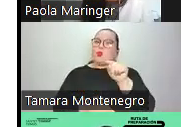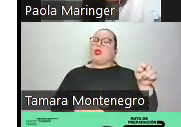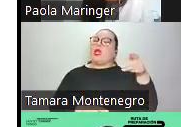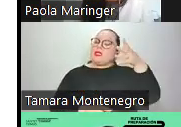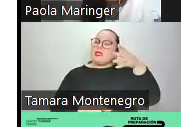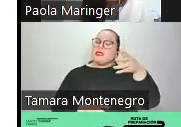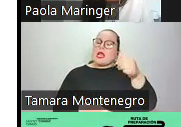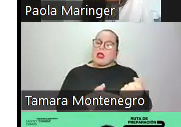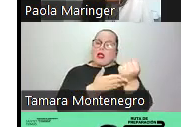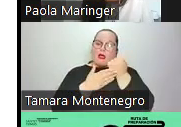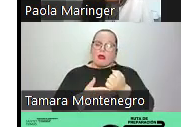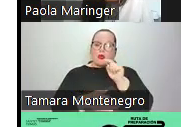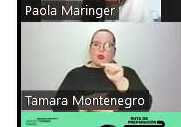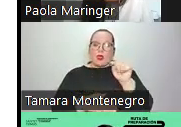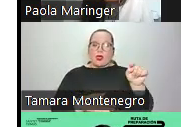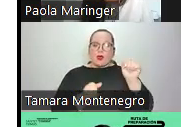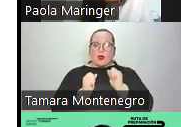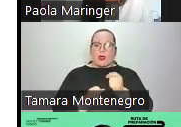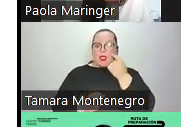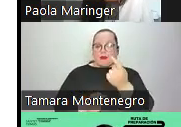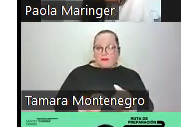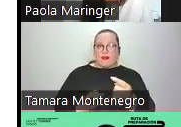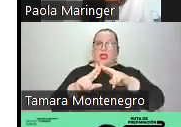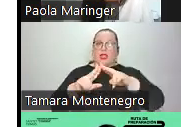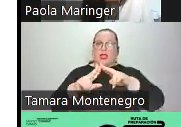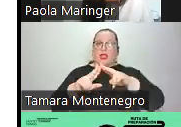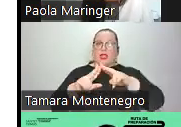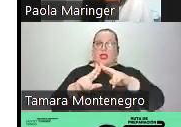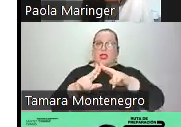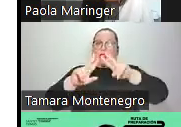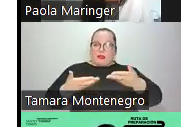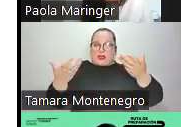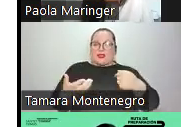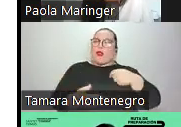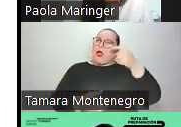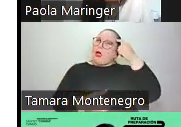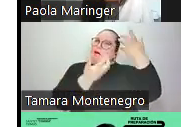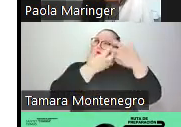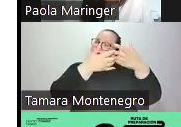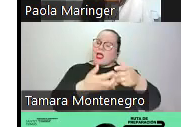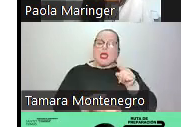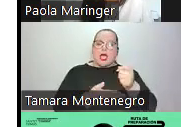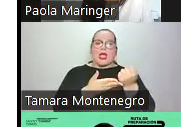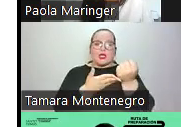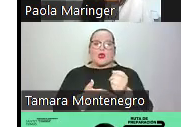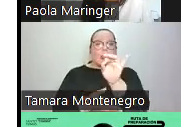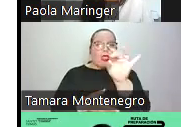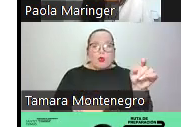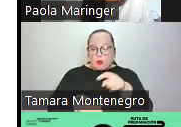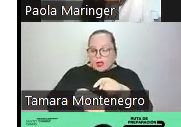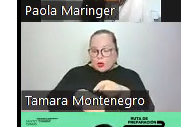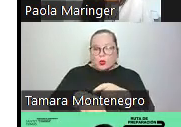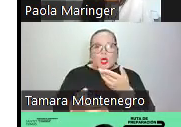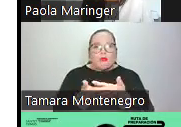instrumento sirva de motivación, de discernimiento, de agrado para ustedes, para que cada minuto que estén